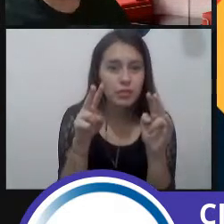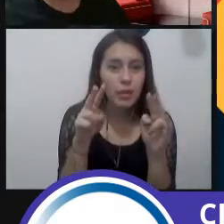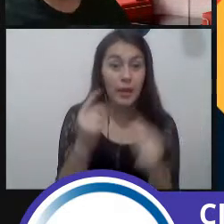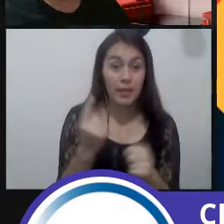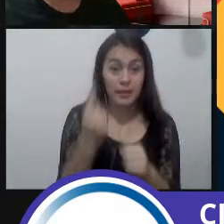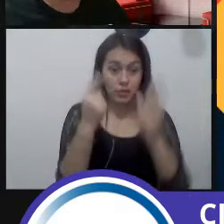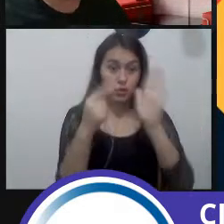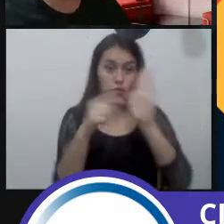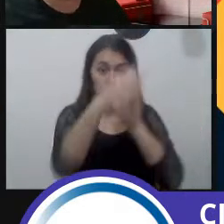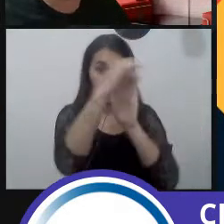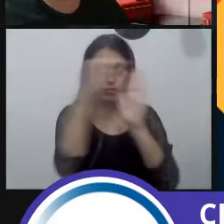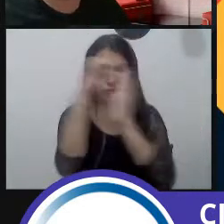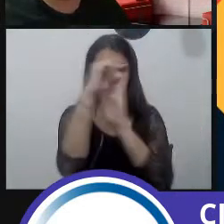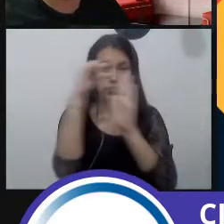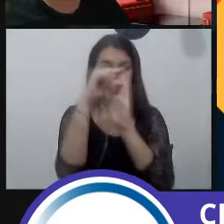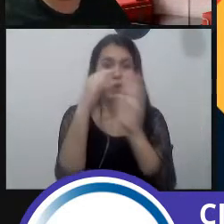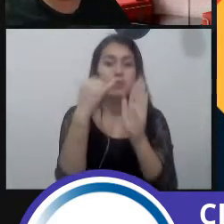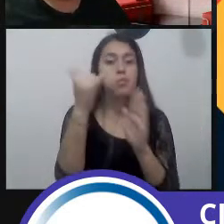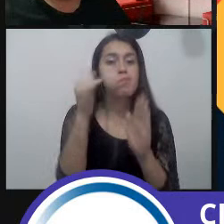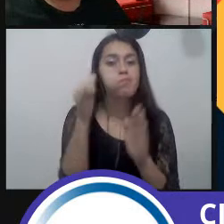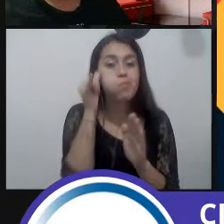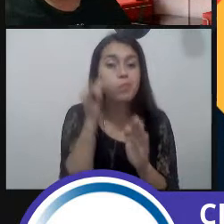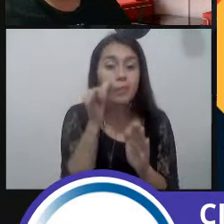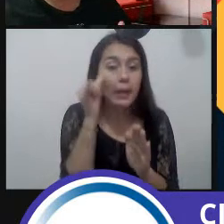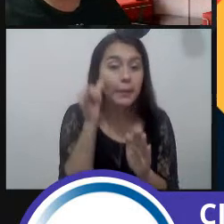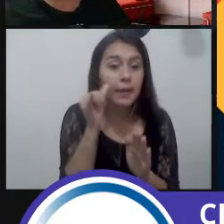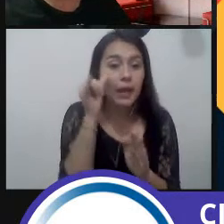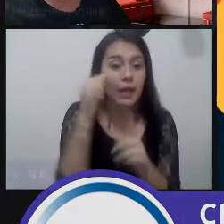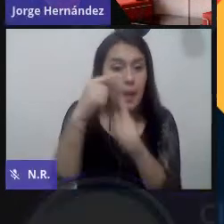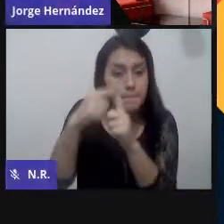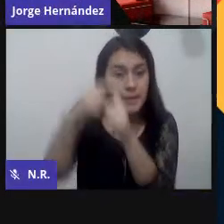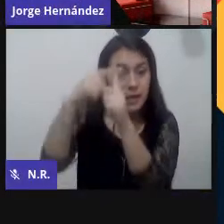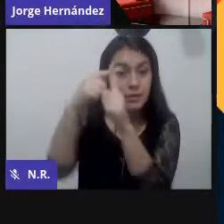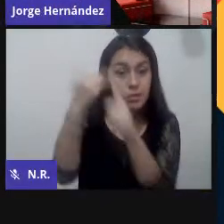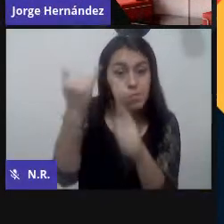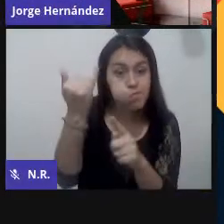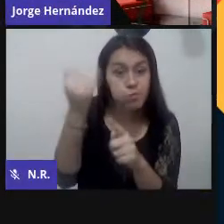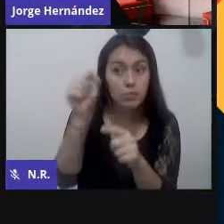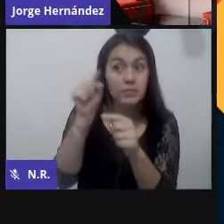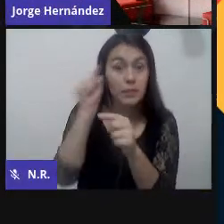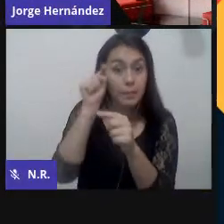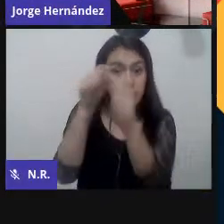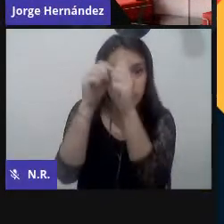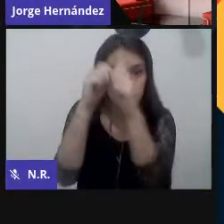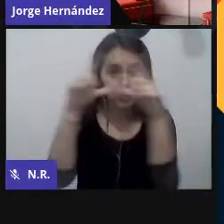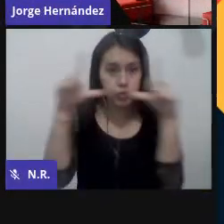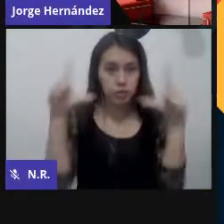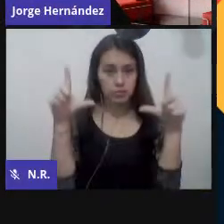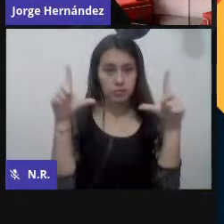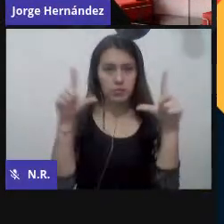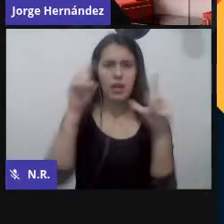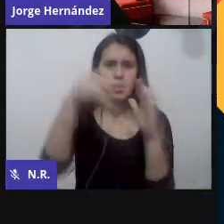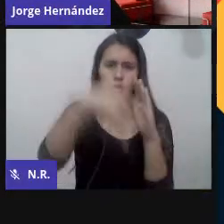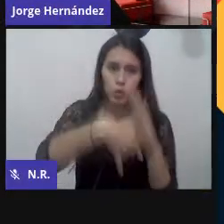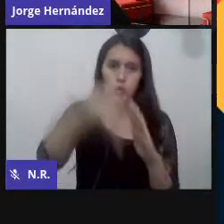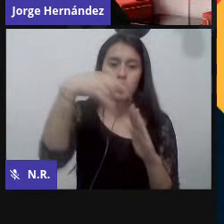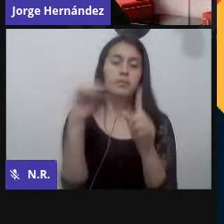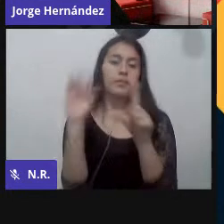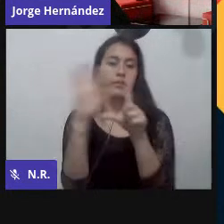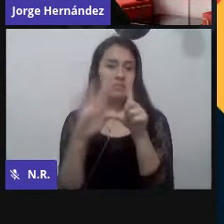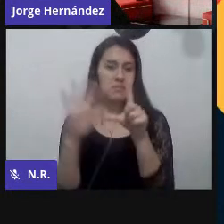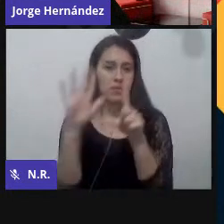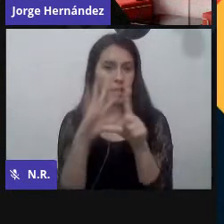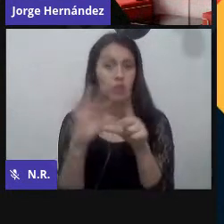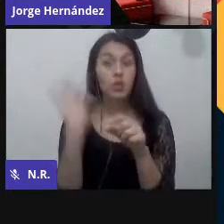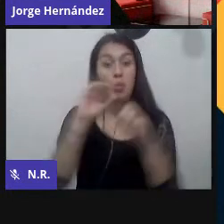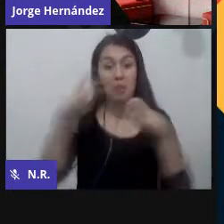superior una cámara con un símbolo de un más. Cuando ustedes le dan clic ahí, pueden subir videos, hacer emisiones en